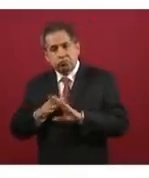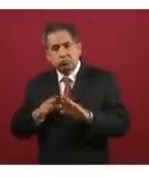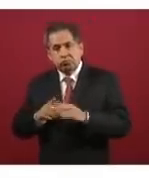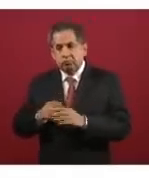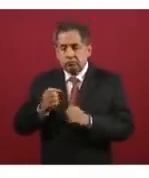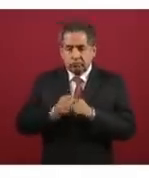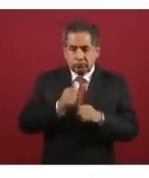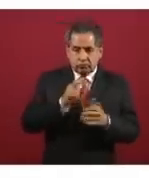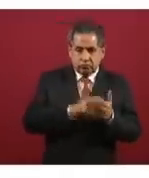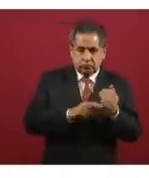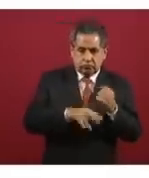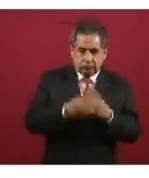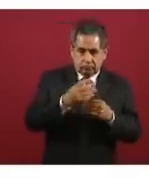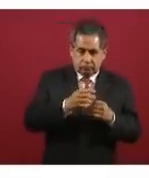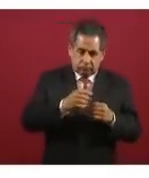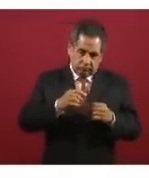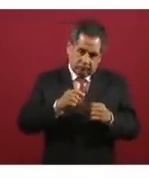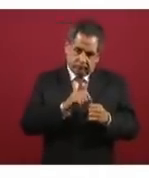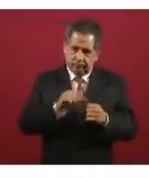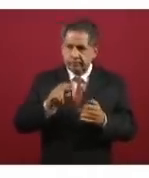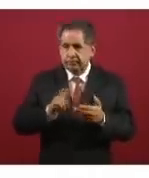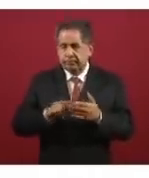años 2014 y